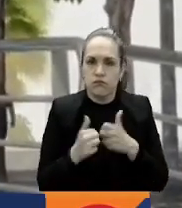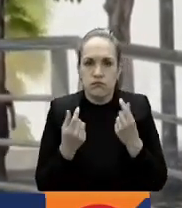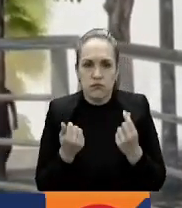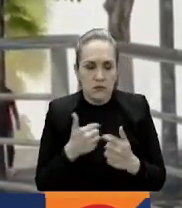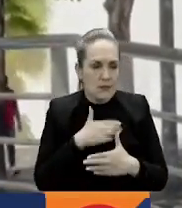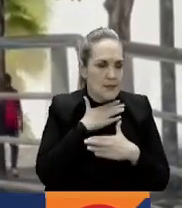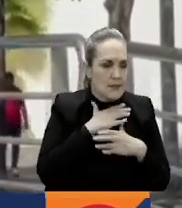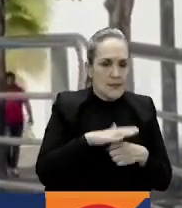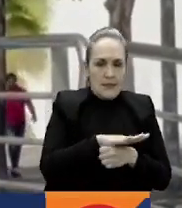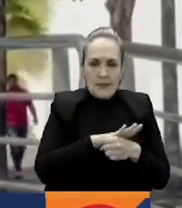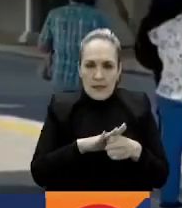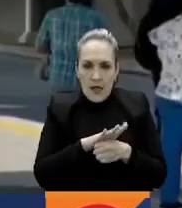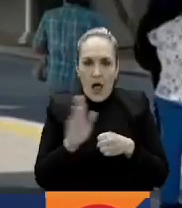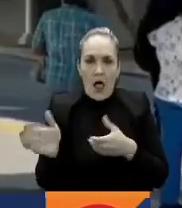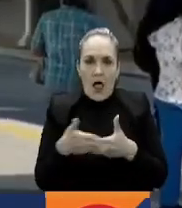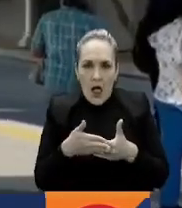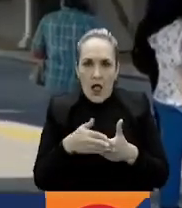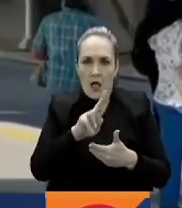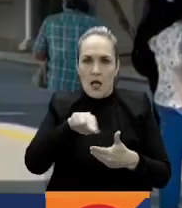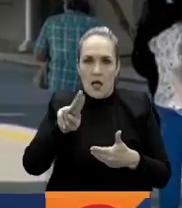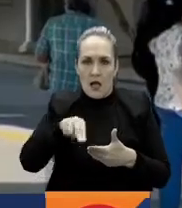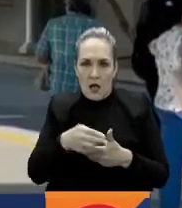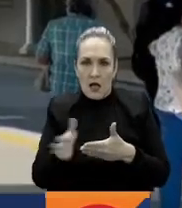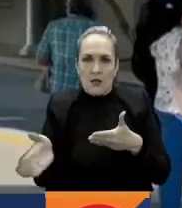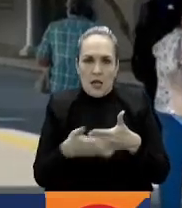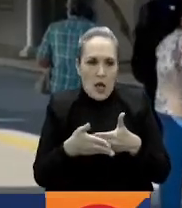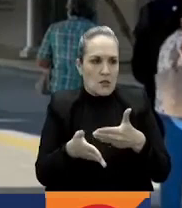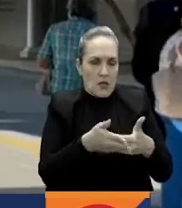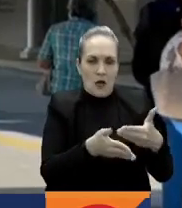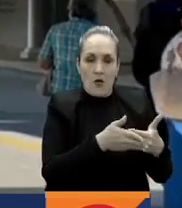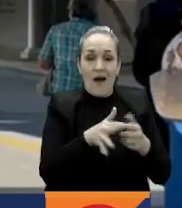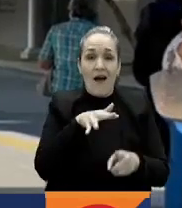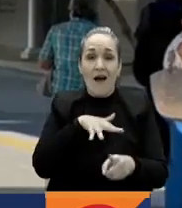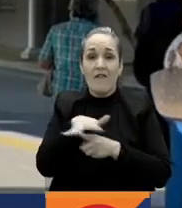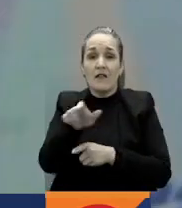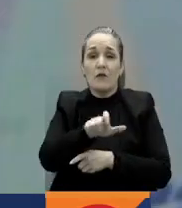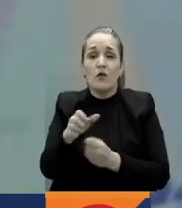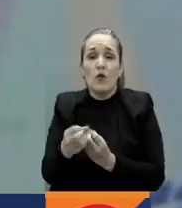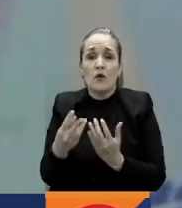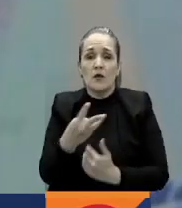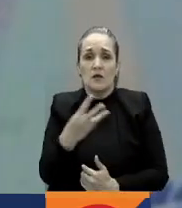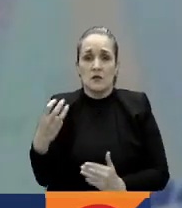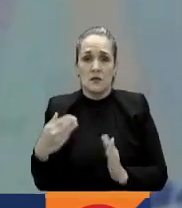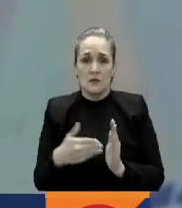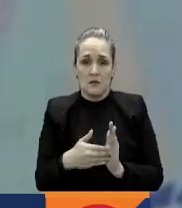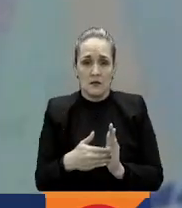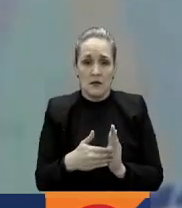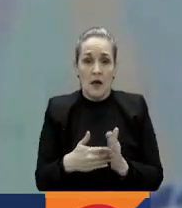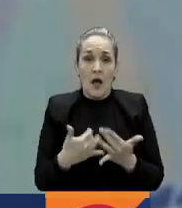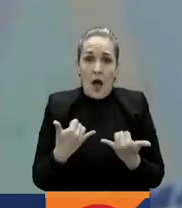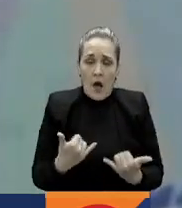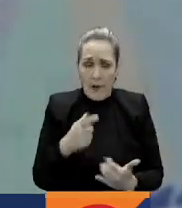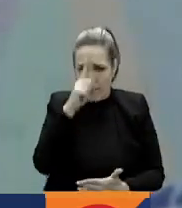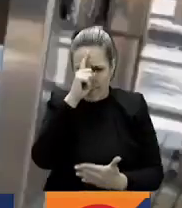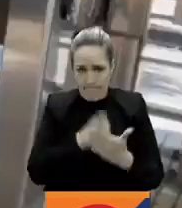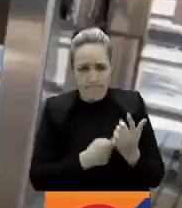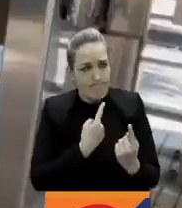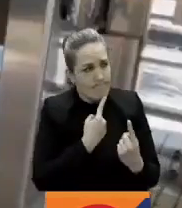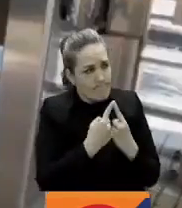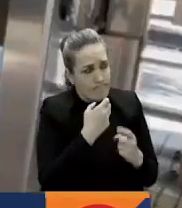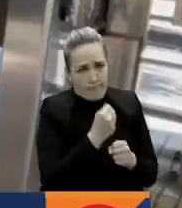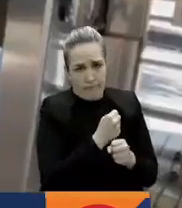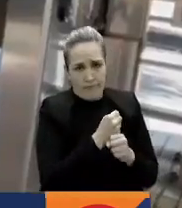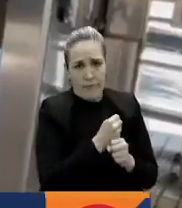reiteradas ocasiones a suspender su operación, y eso afecta a 300.000 usuarios. Lo que venimos trabajando con el alcalde Jaime Pomarejo